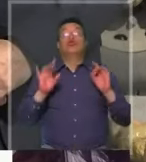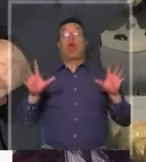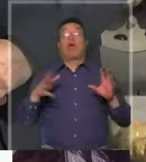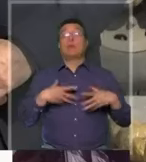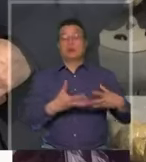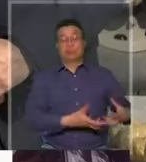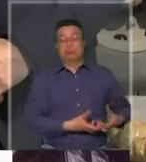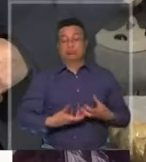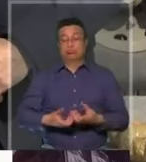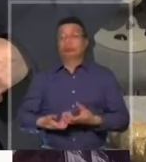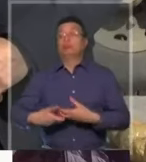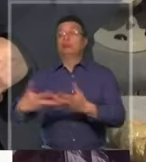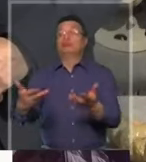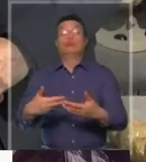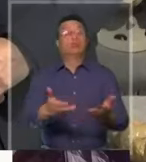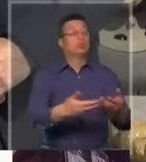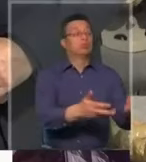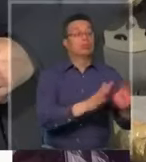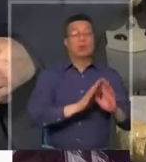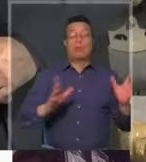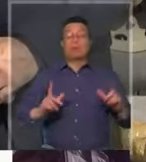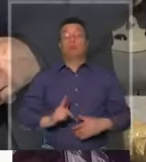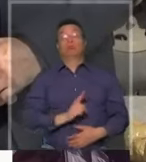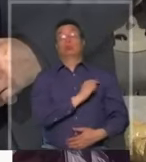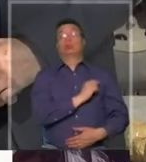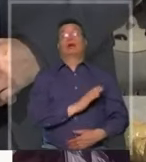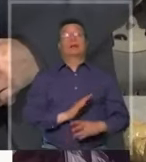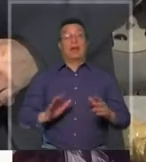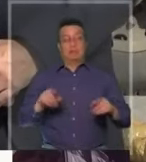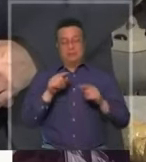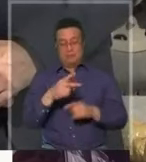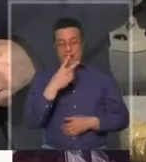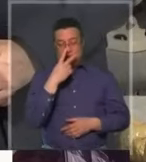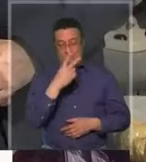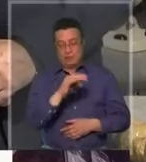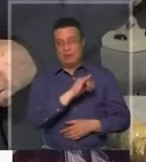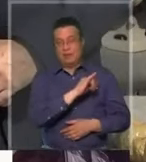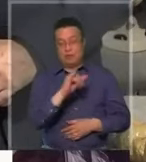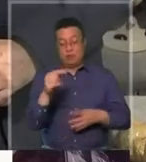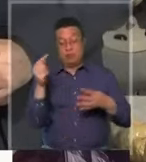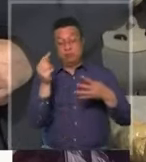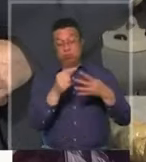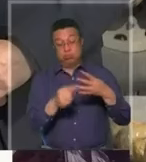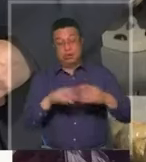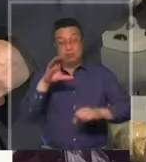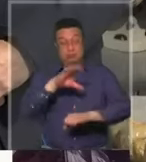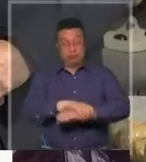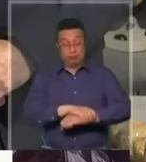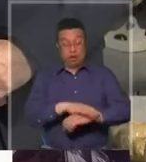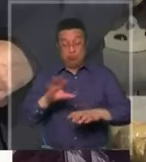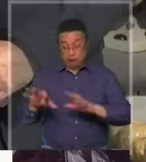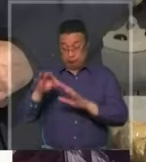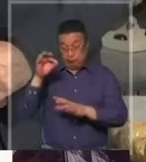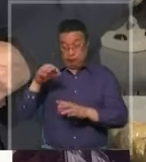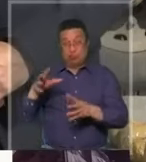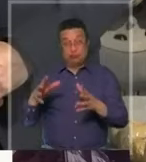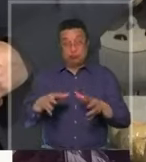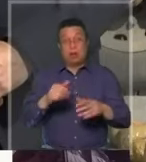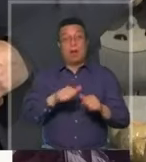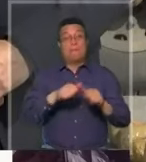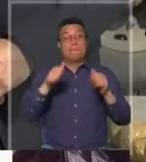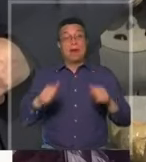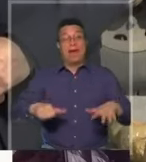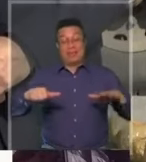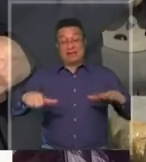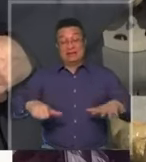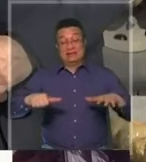transporte y distribución de drogas se podrá ver en la formalización que al momento de detenerlo no solo se encuentra la droga sino que se encuentra 16